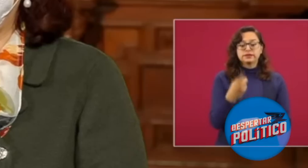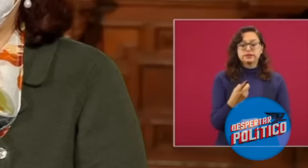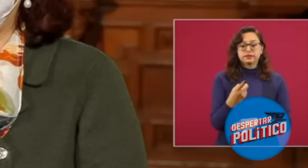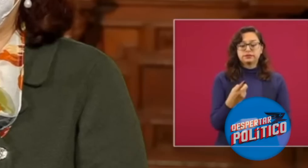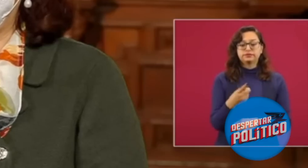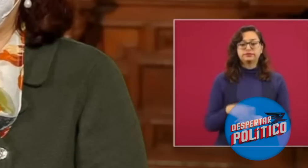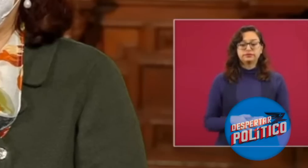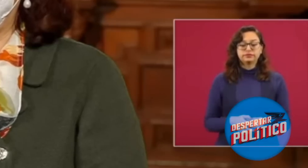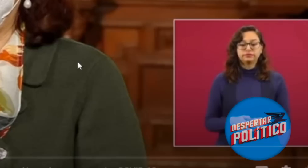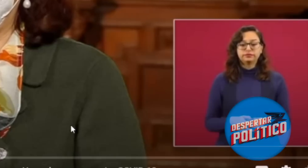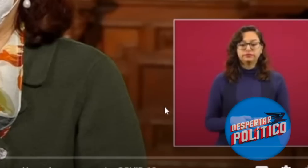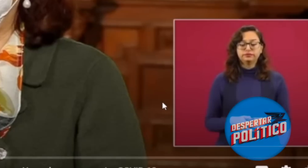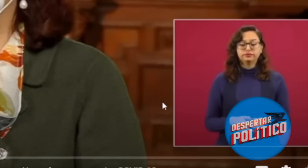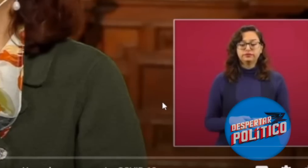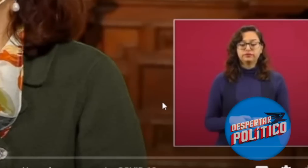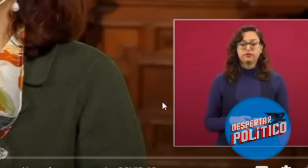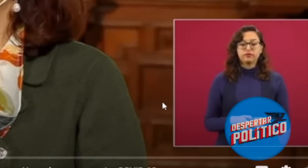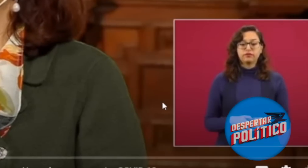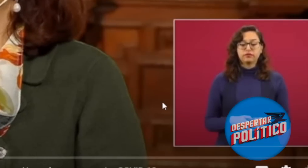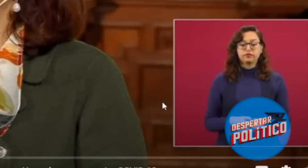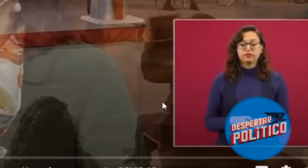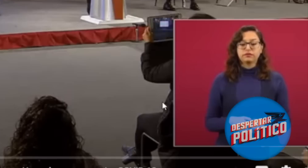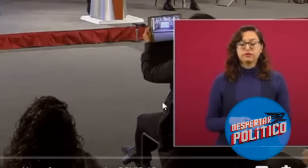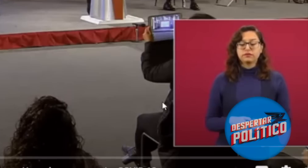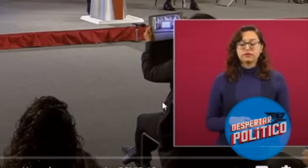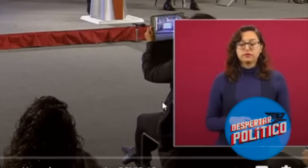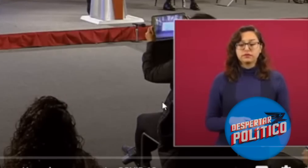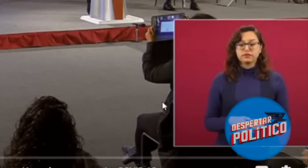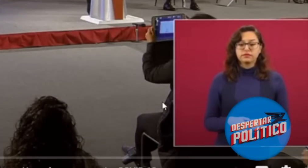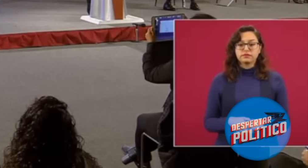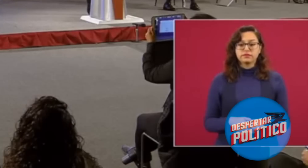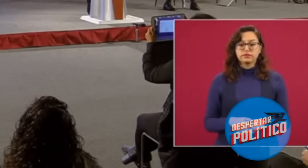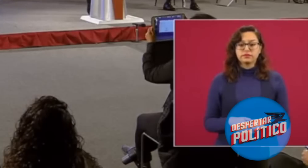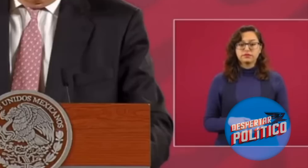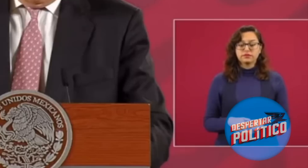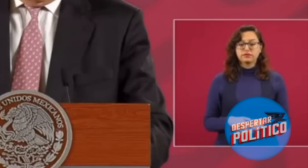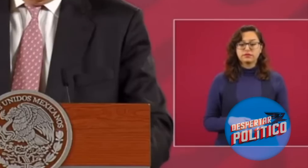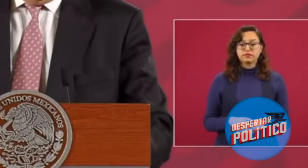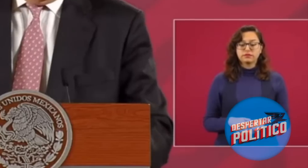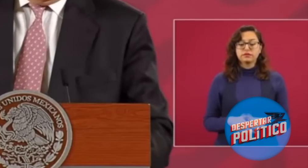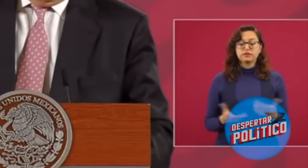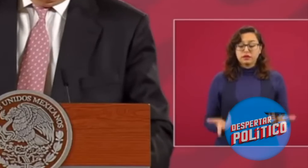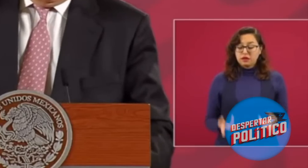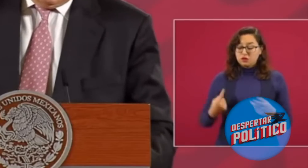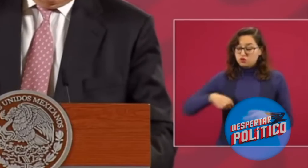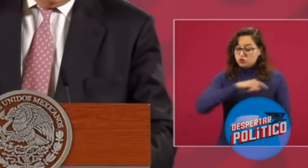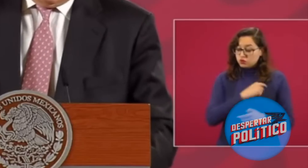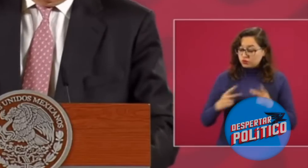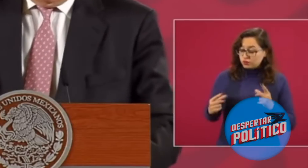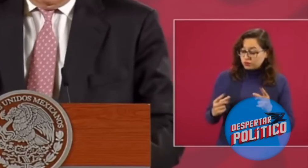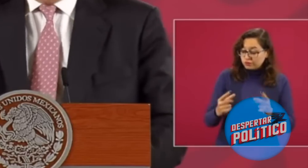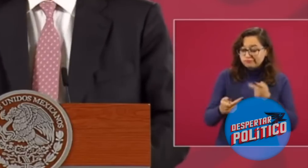que hay también fruto de esta estrategia que nos ha ocupado y ha ocupado la presidencia de la República y por tanto